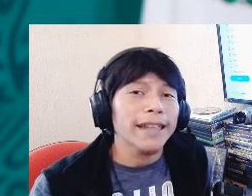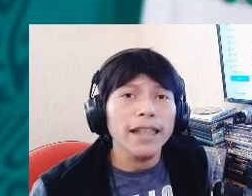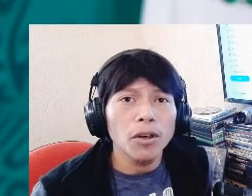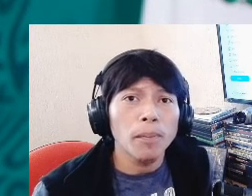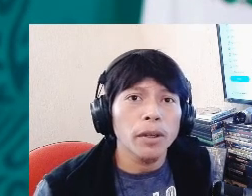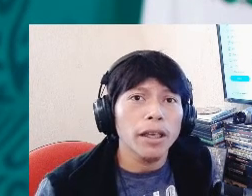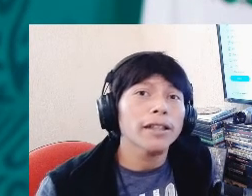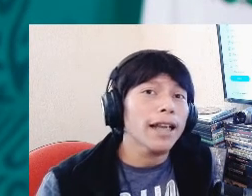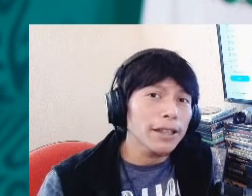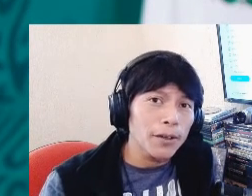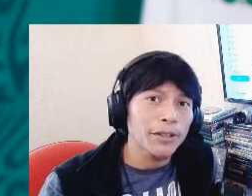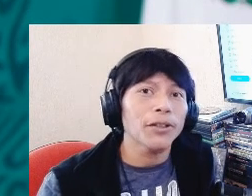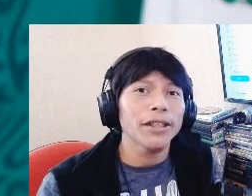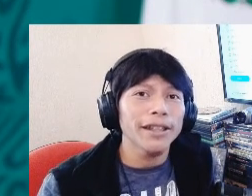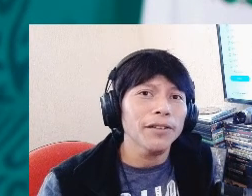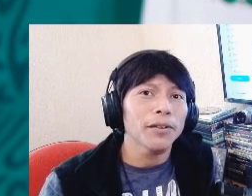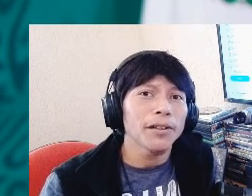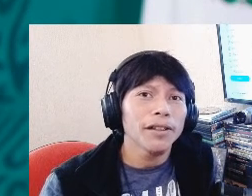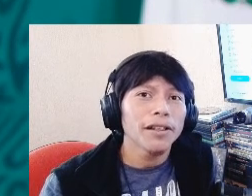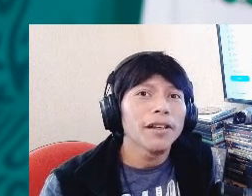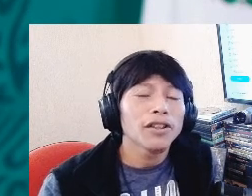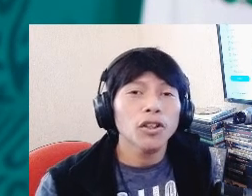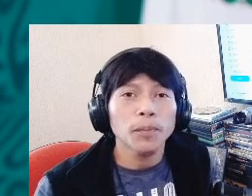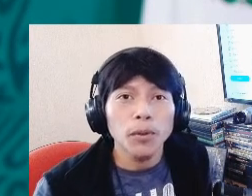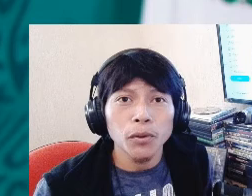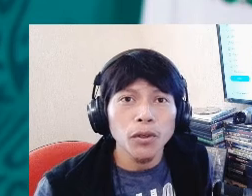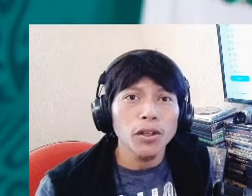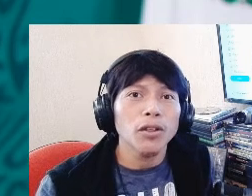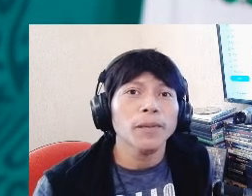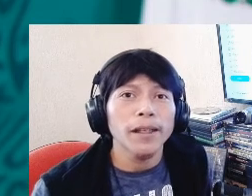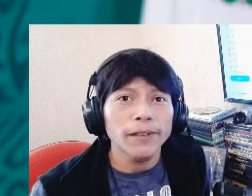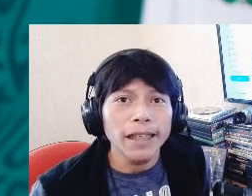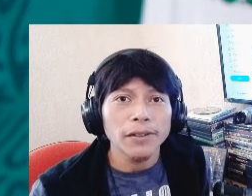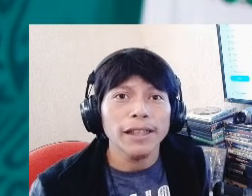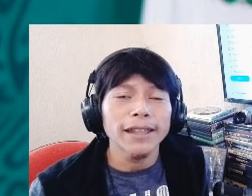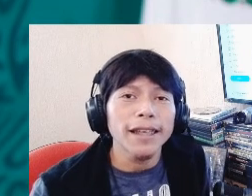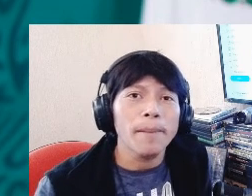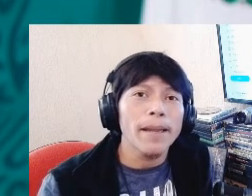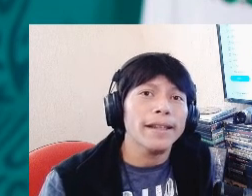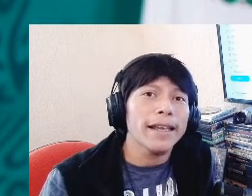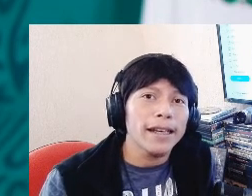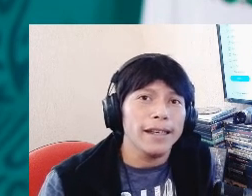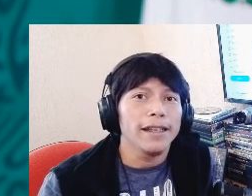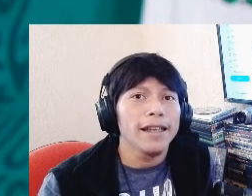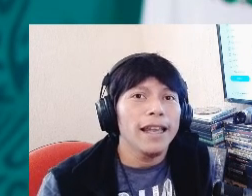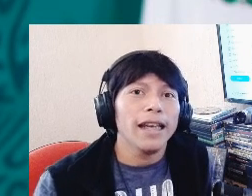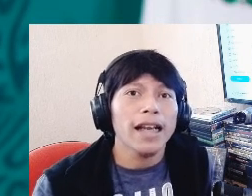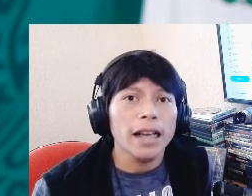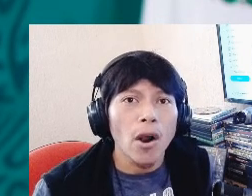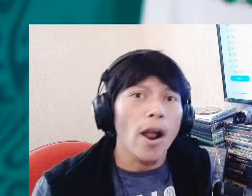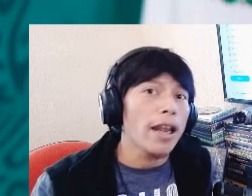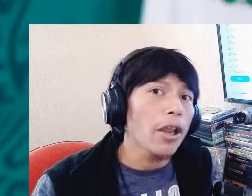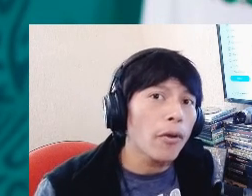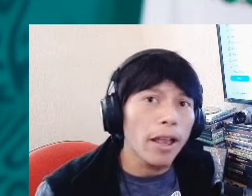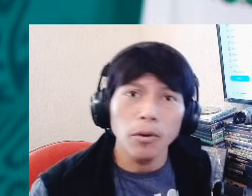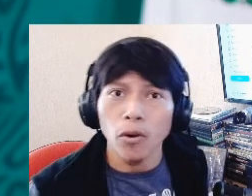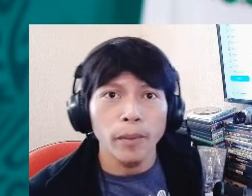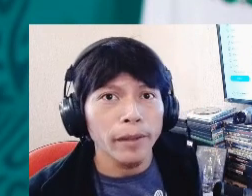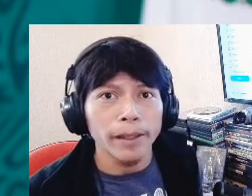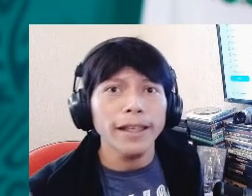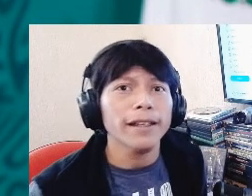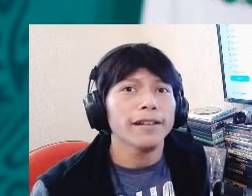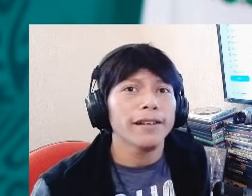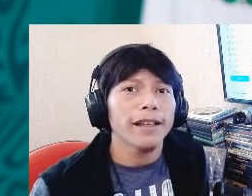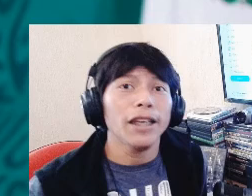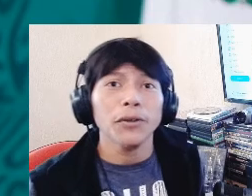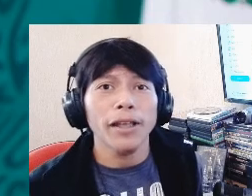a mayor escándalo, porque ya se los estoy diciendo. Si los productores, los beneficiarios, deciden venderle el cacao al hijo de AMLO, lo